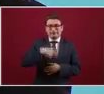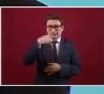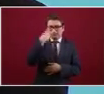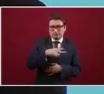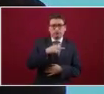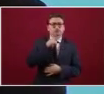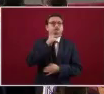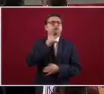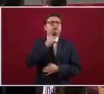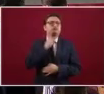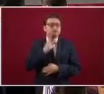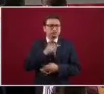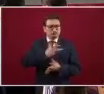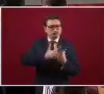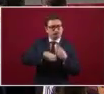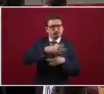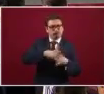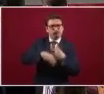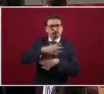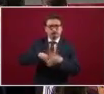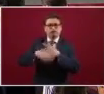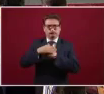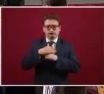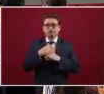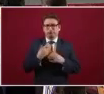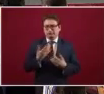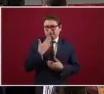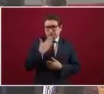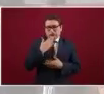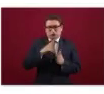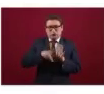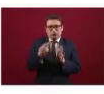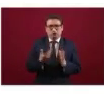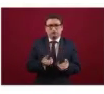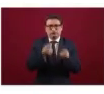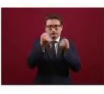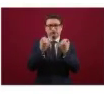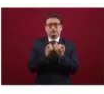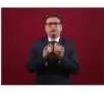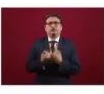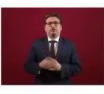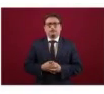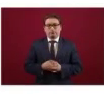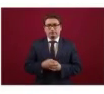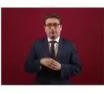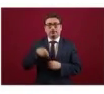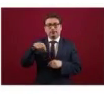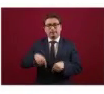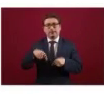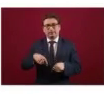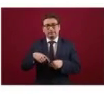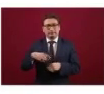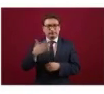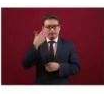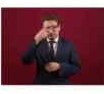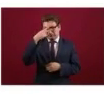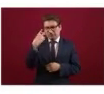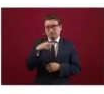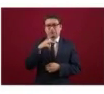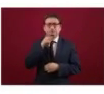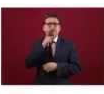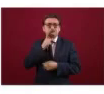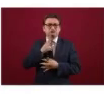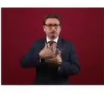energética, vamos a aumentar la producción nacional, vamos a garantizar el abasto permanente, eficiente, oportuno y